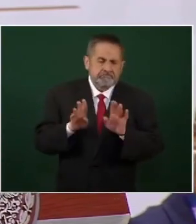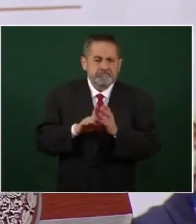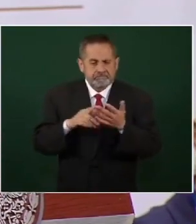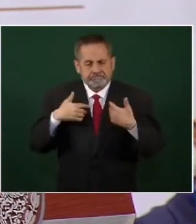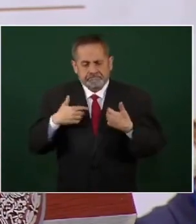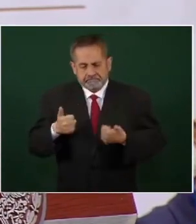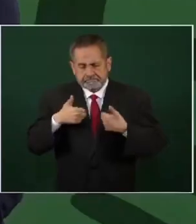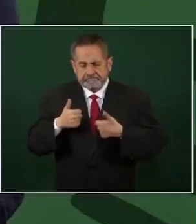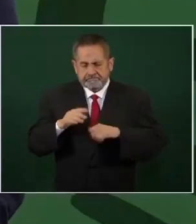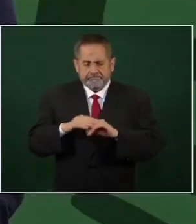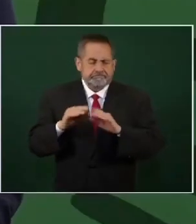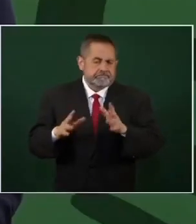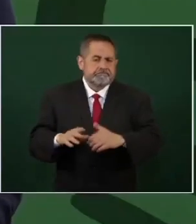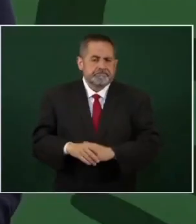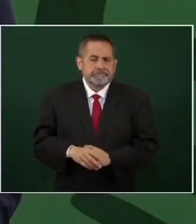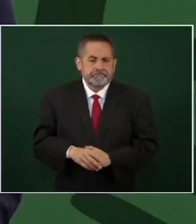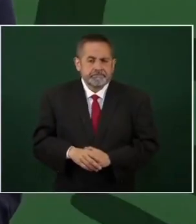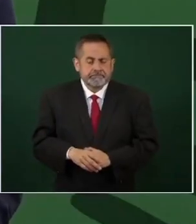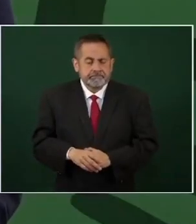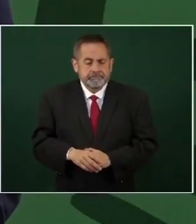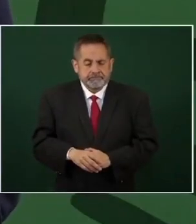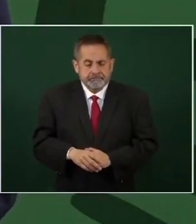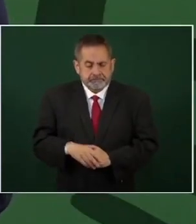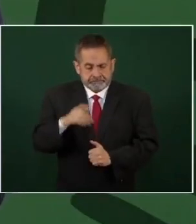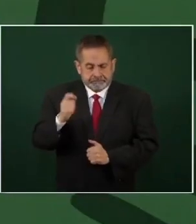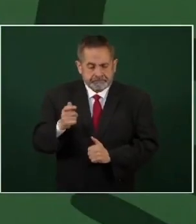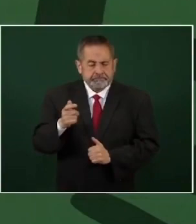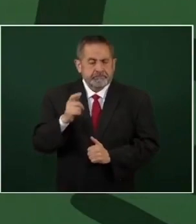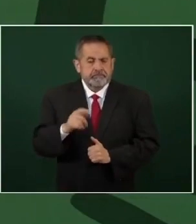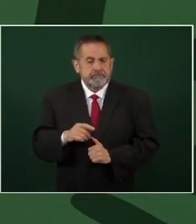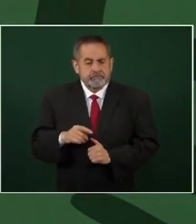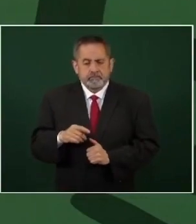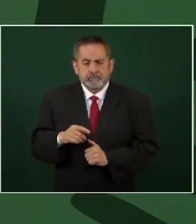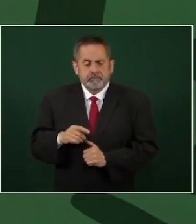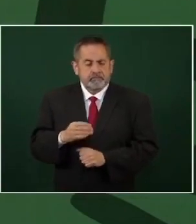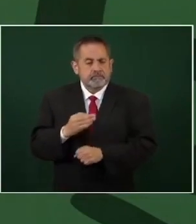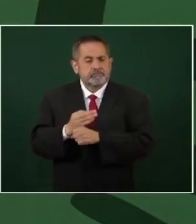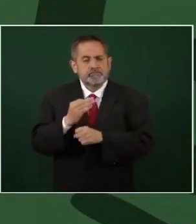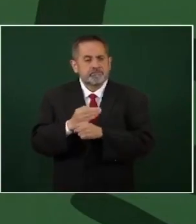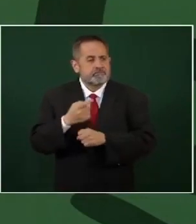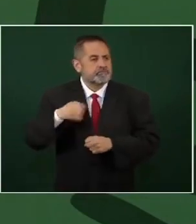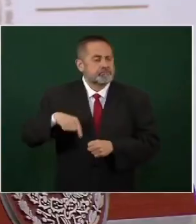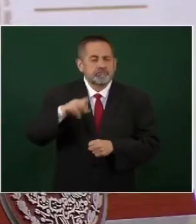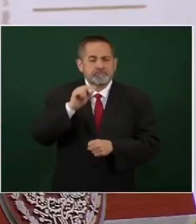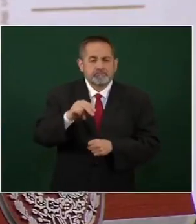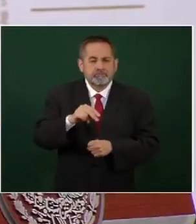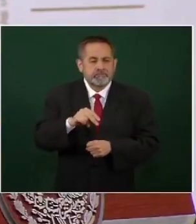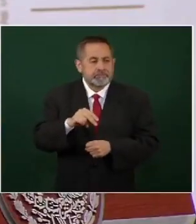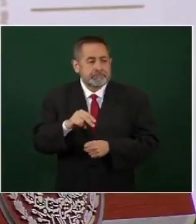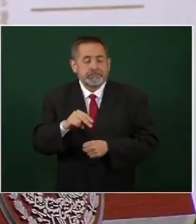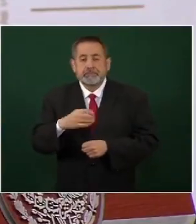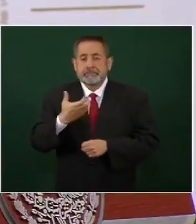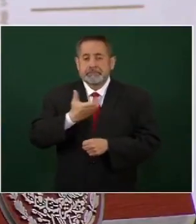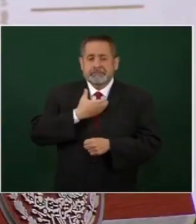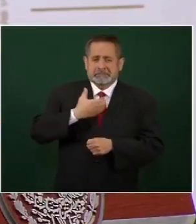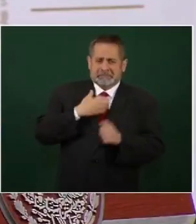entendiendo, porque no estamos hablando de que se va a llenar el Zócalo.